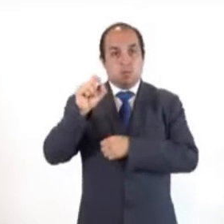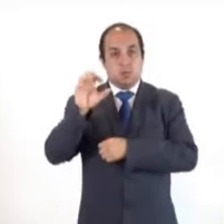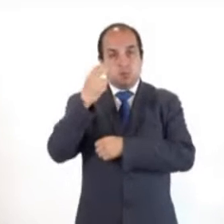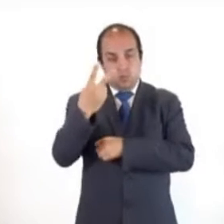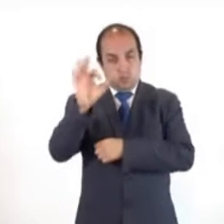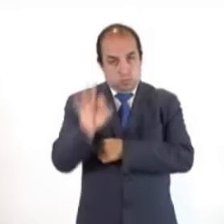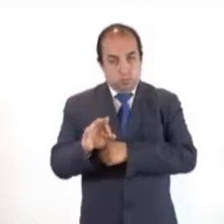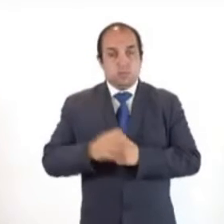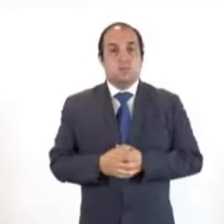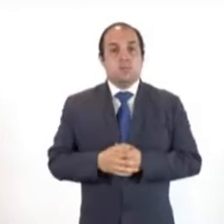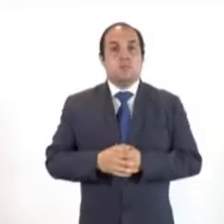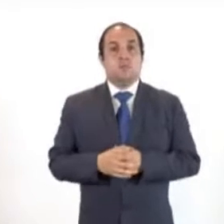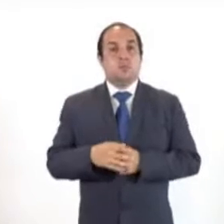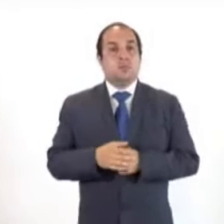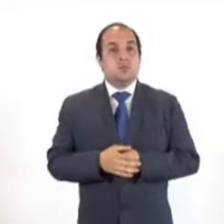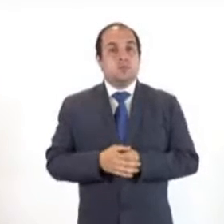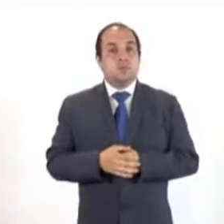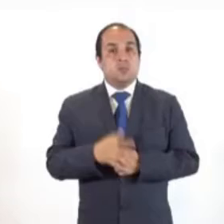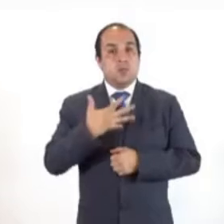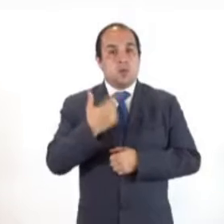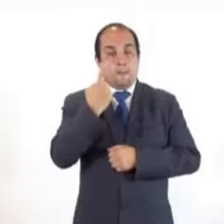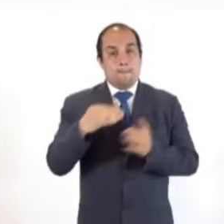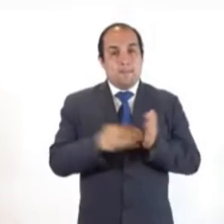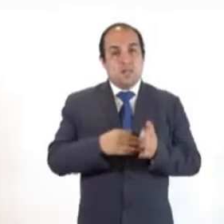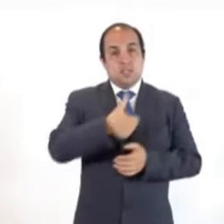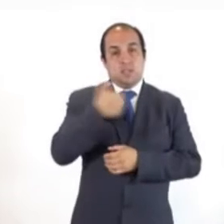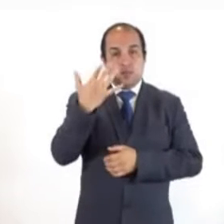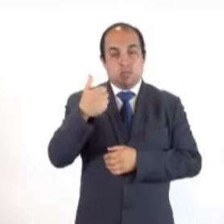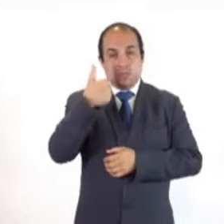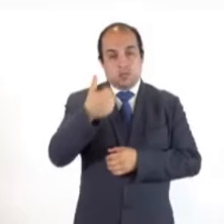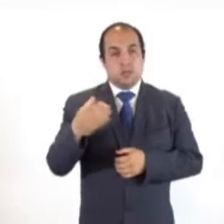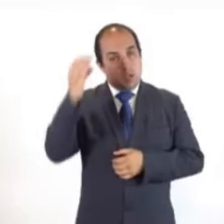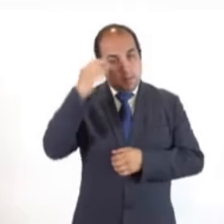22%. Con todavía 1,656